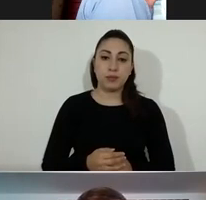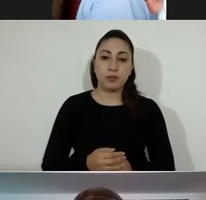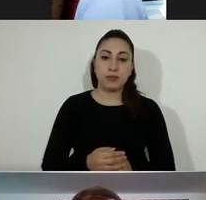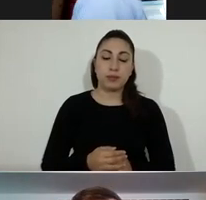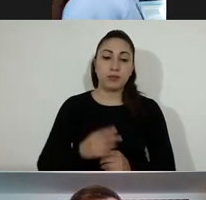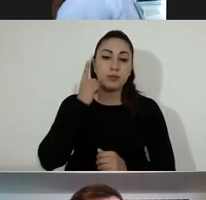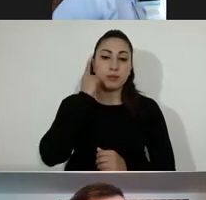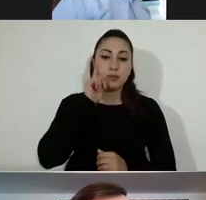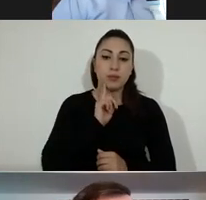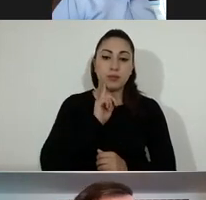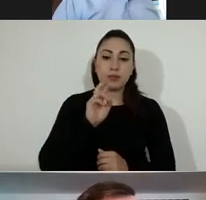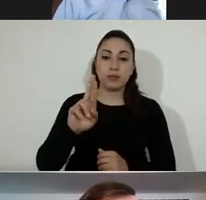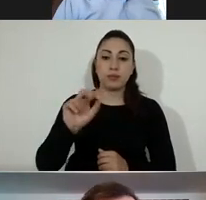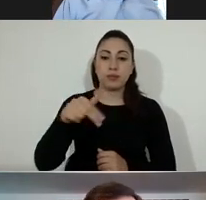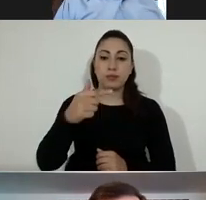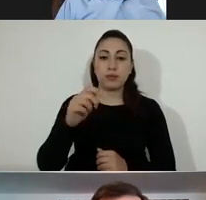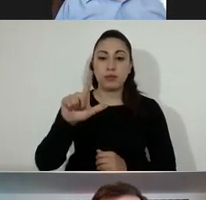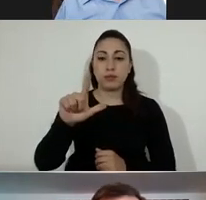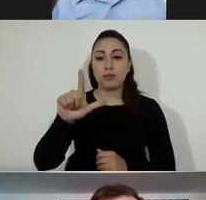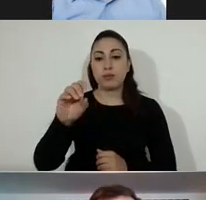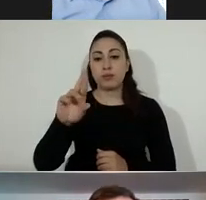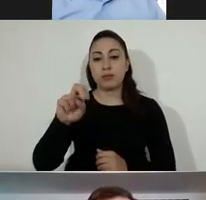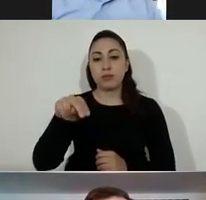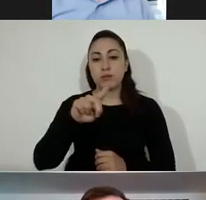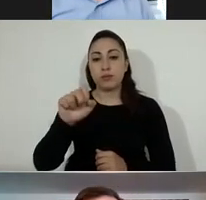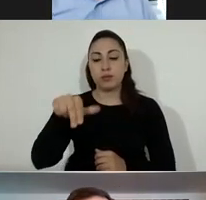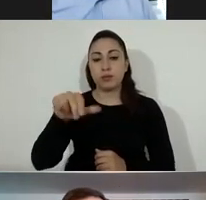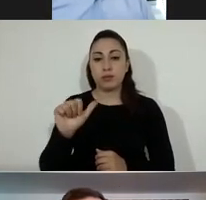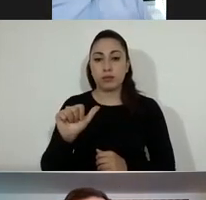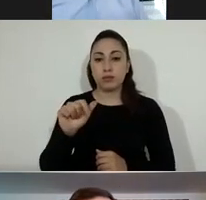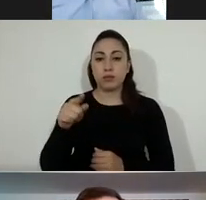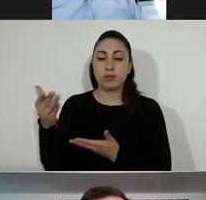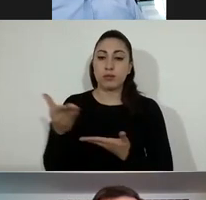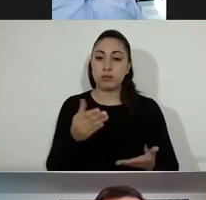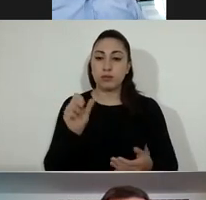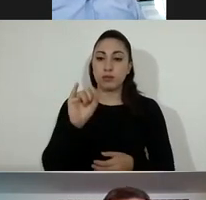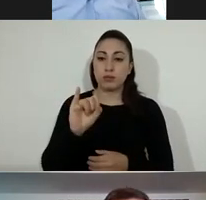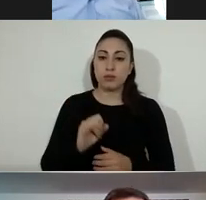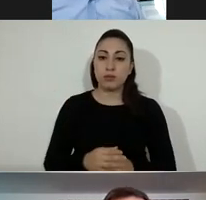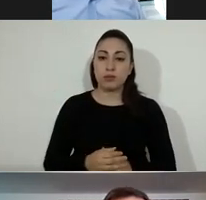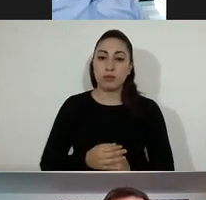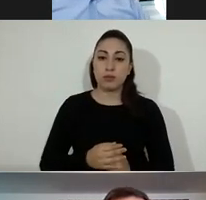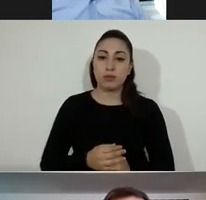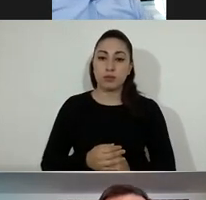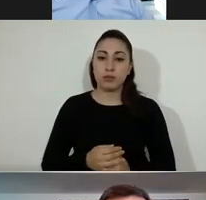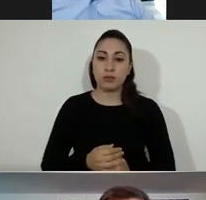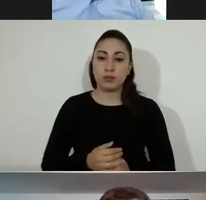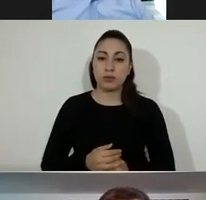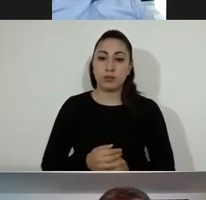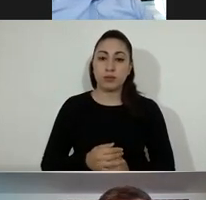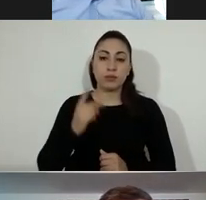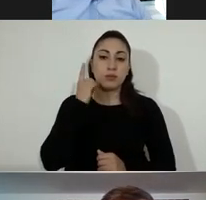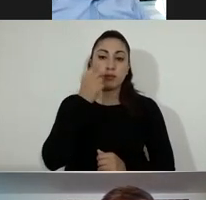Diputada América Alejandra Rangel Lorenzana. América Rangel, presente.